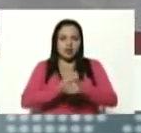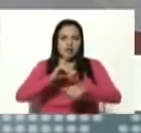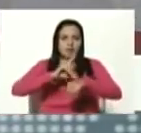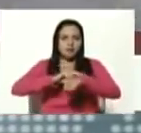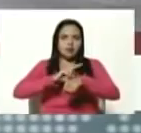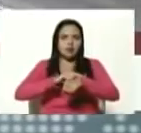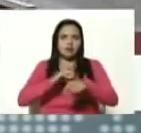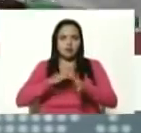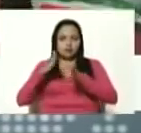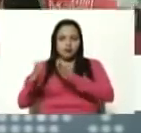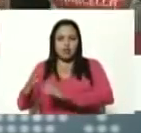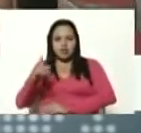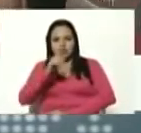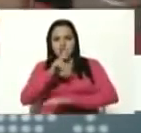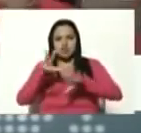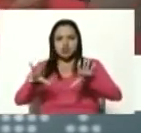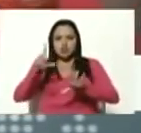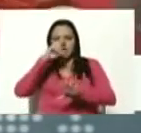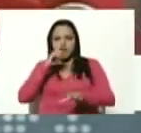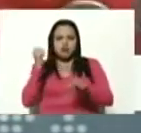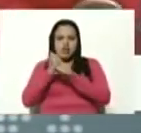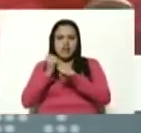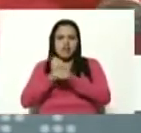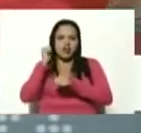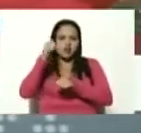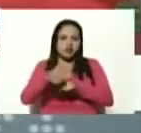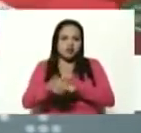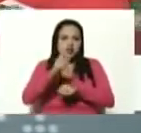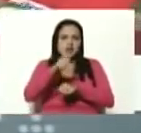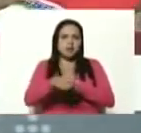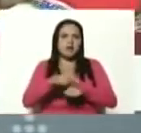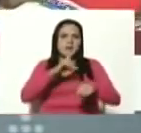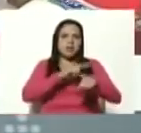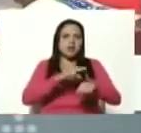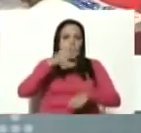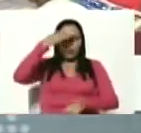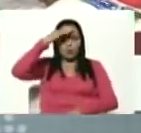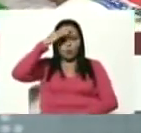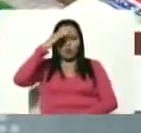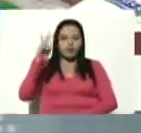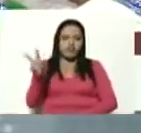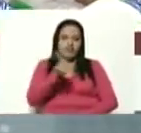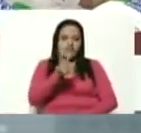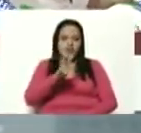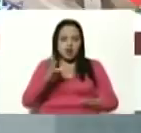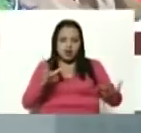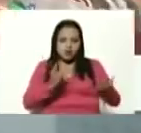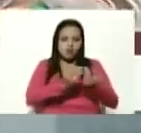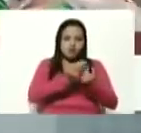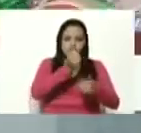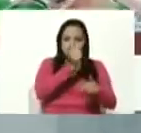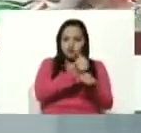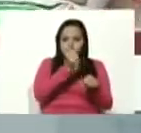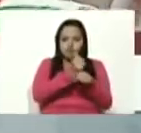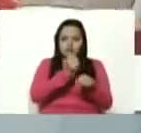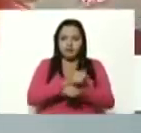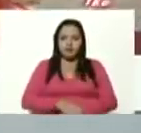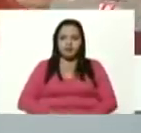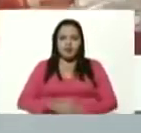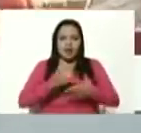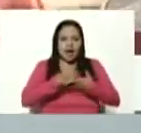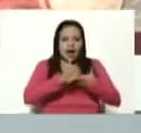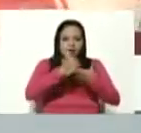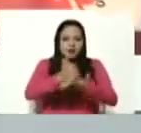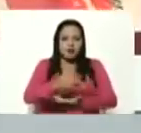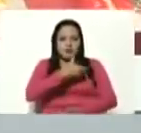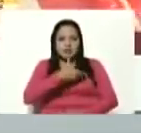lado, 18 años de servicio. Por aquí tenemos al médico cubano, venezolano, también ayudando a nuestro